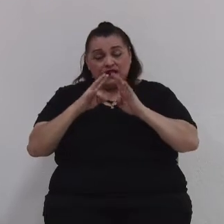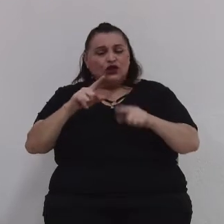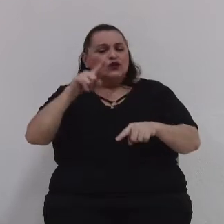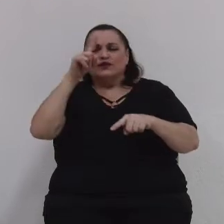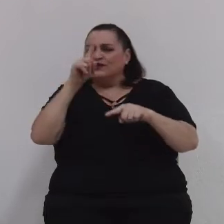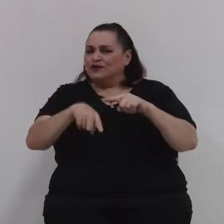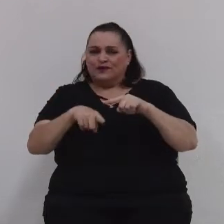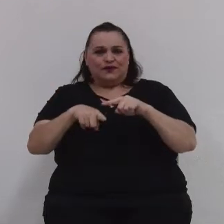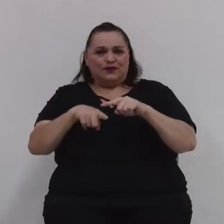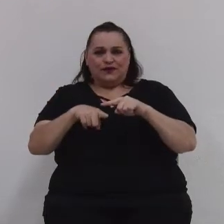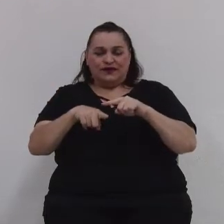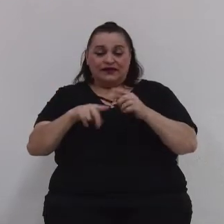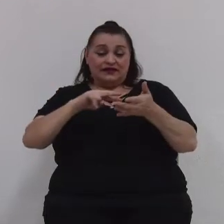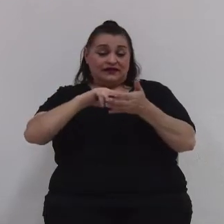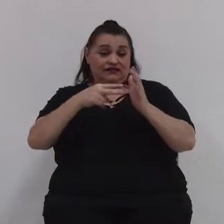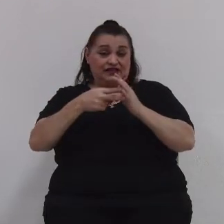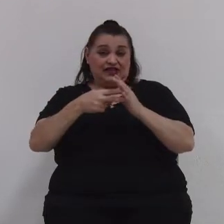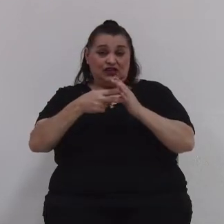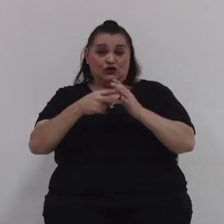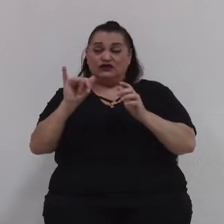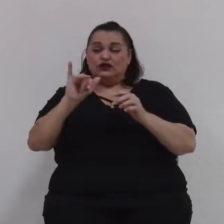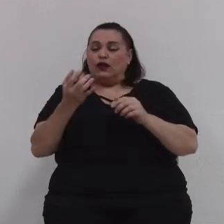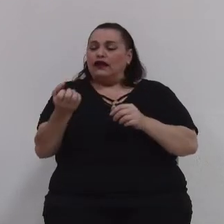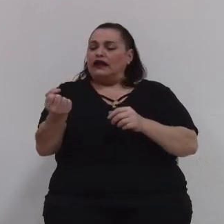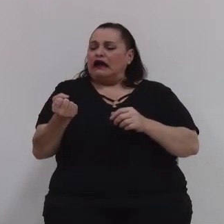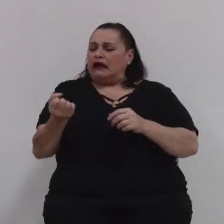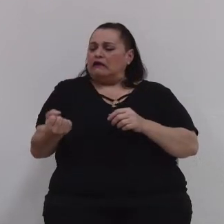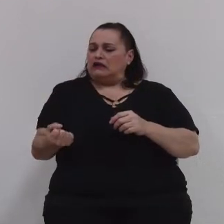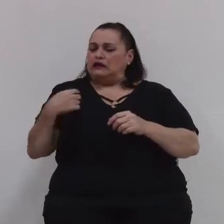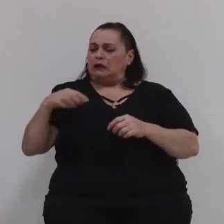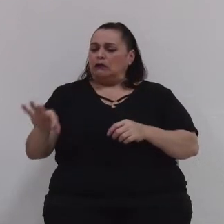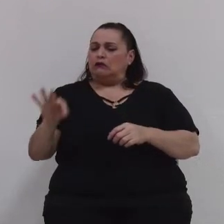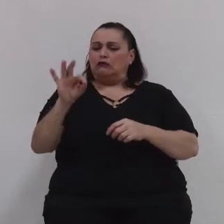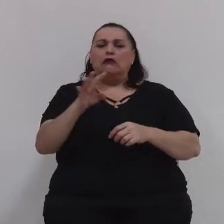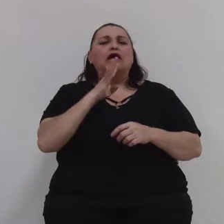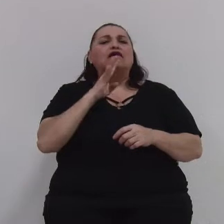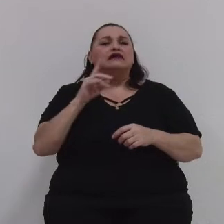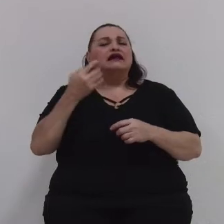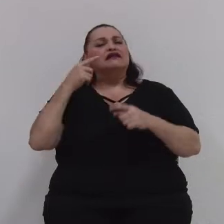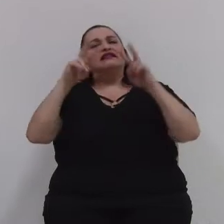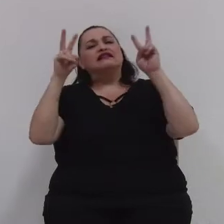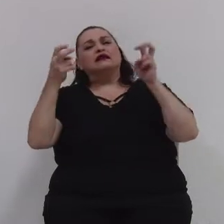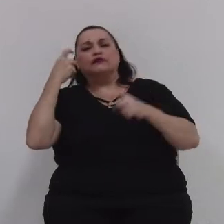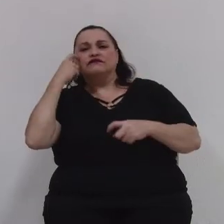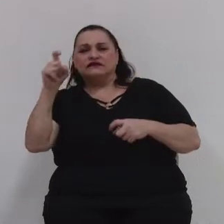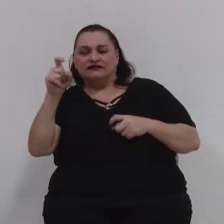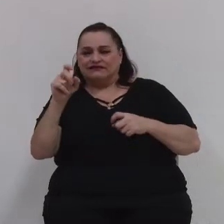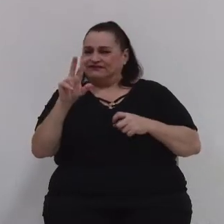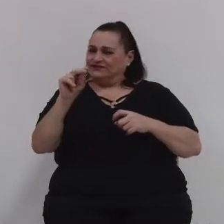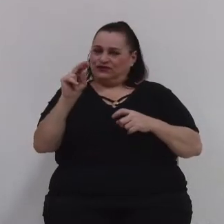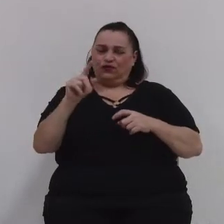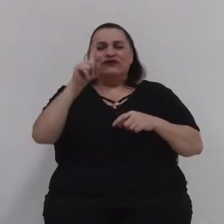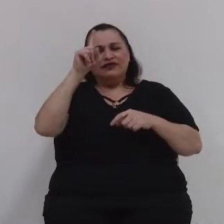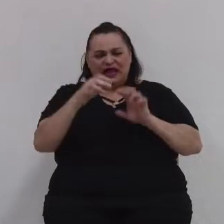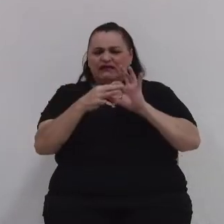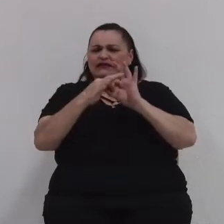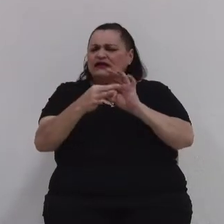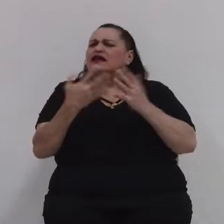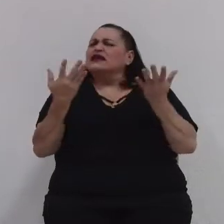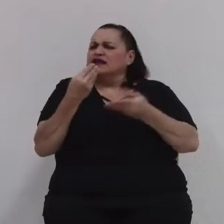estar definidos como gavetas. Decir, no, yo voy a conversar solo por el tema fiscal. No, tiene que ver qué hacer con la